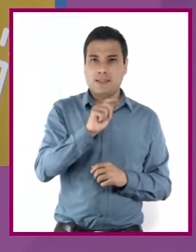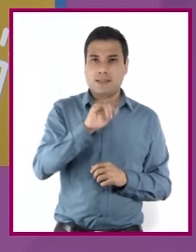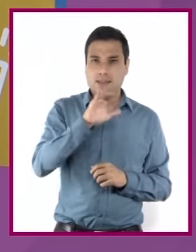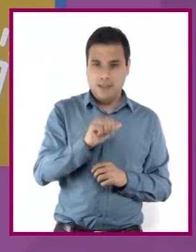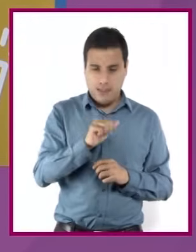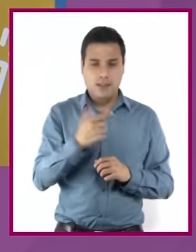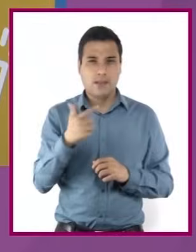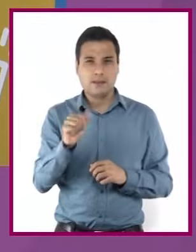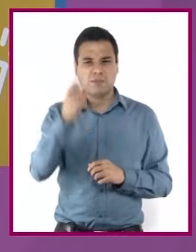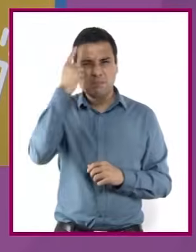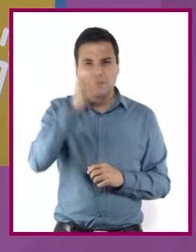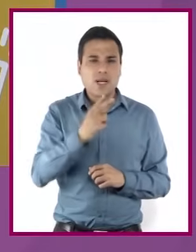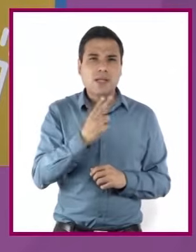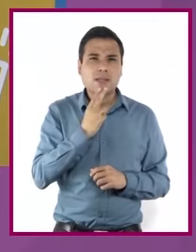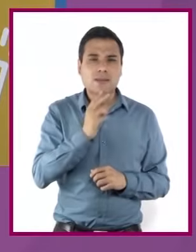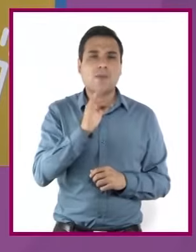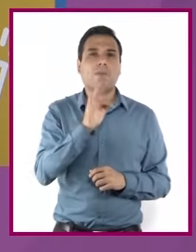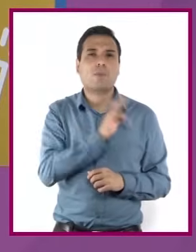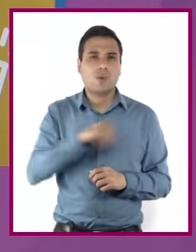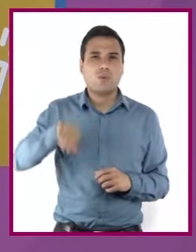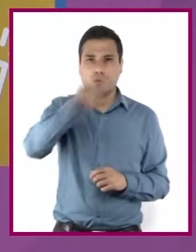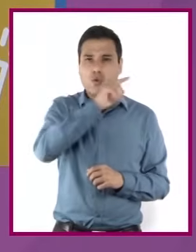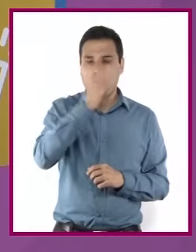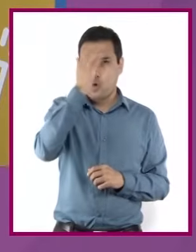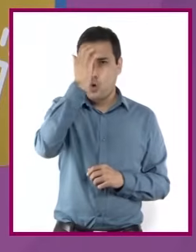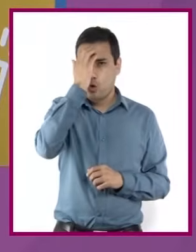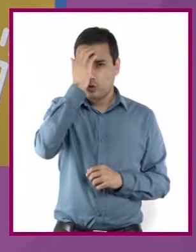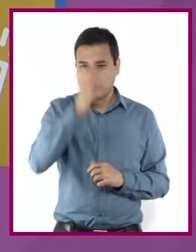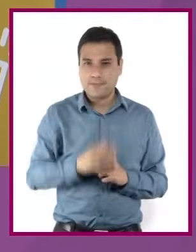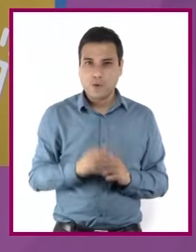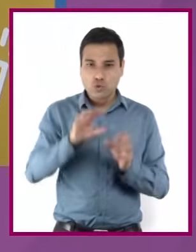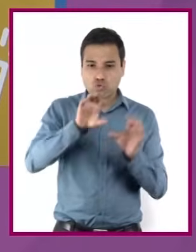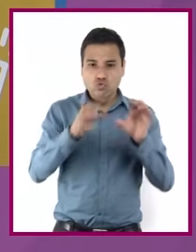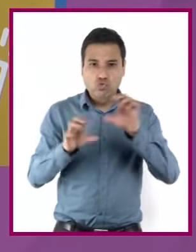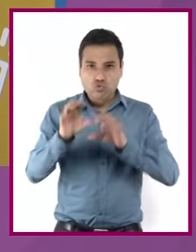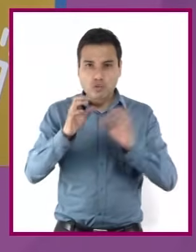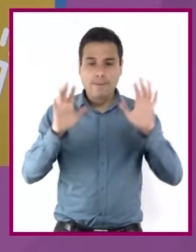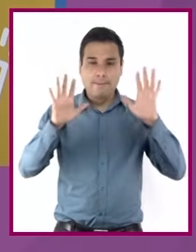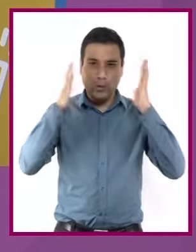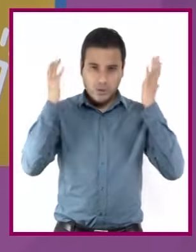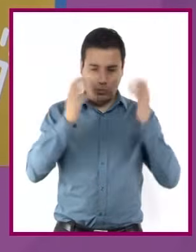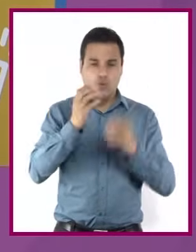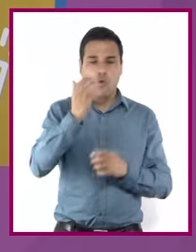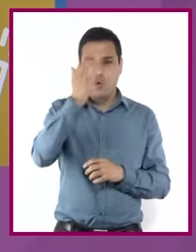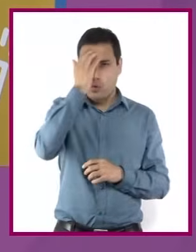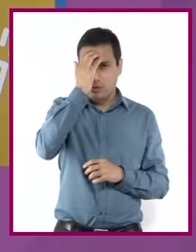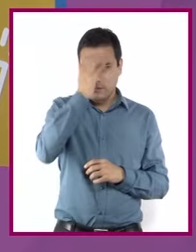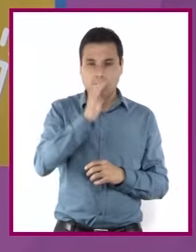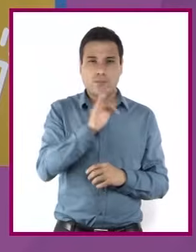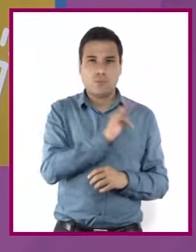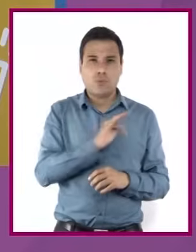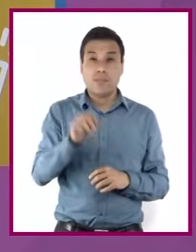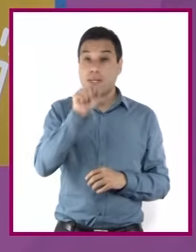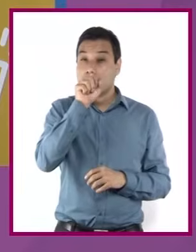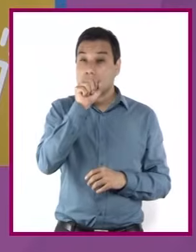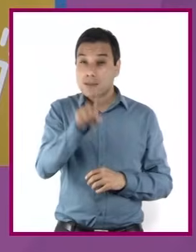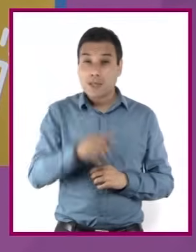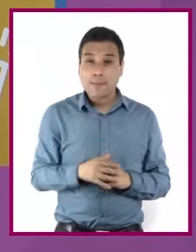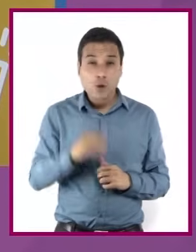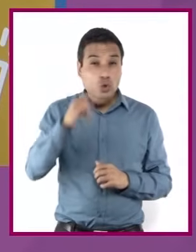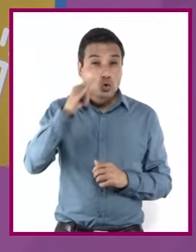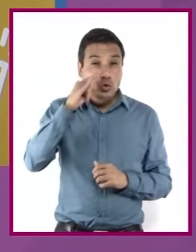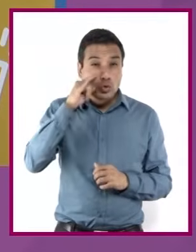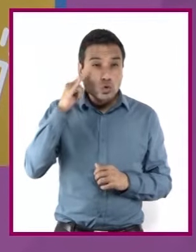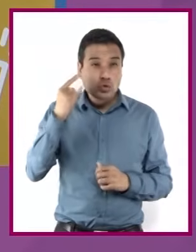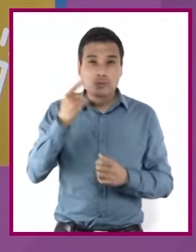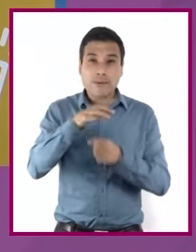entre otras cosas, para predecir la variación de la velocidad de las partículas y para predecir cantidades macroscópicas como la